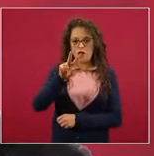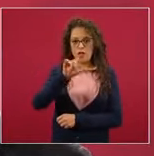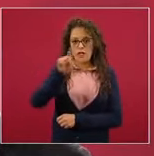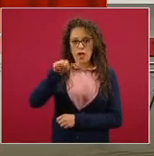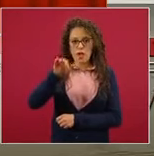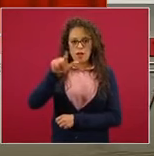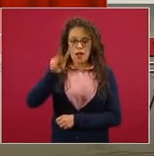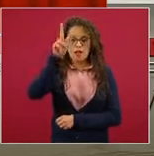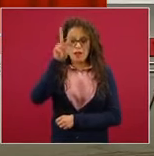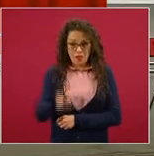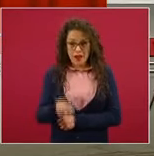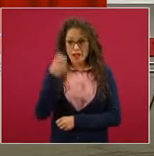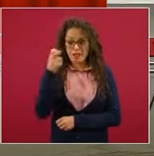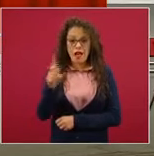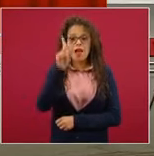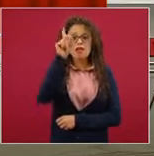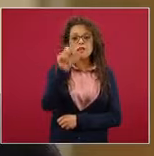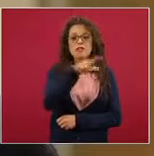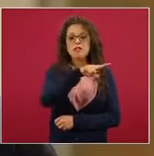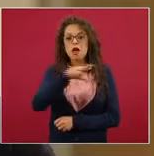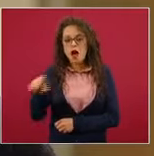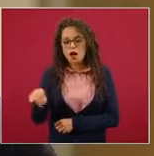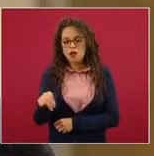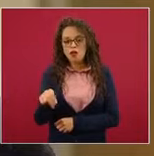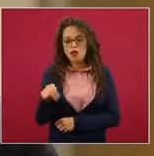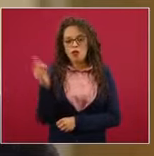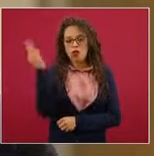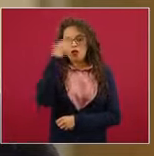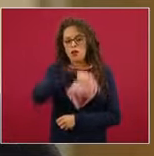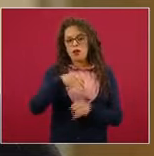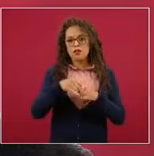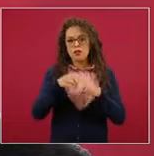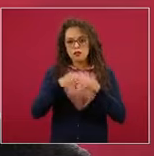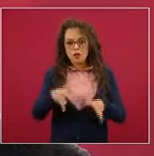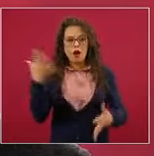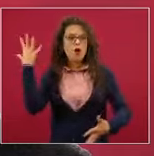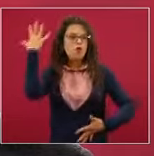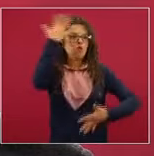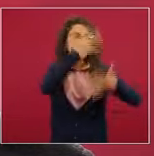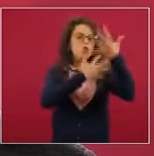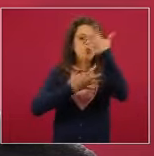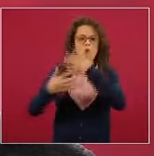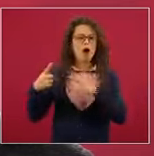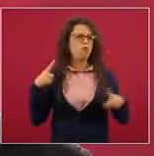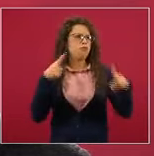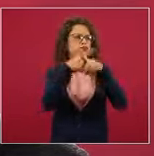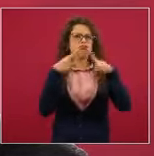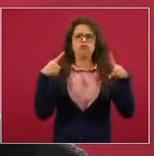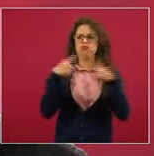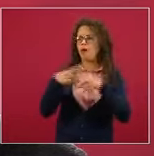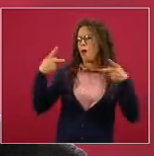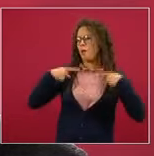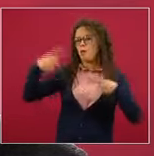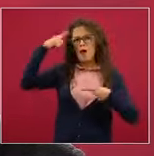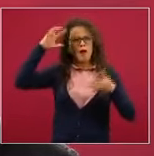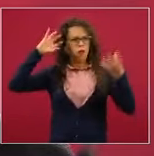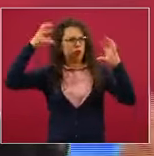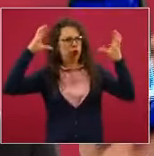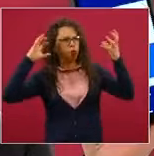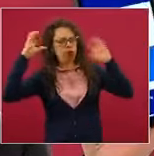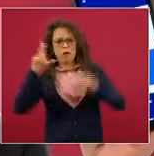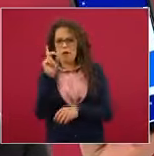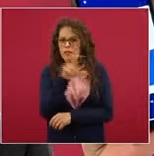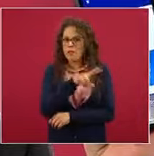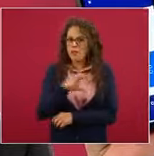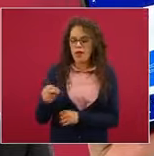hace daño, intoxica, contamina, confunde, distorsiona, perjudica a la población.